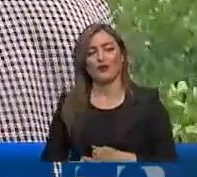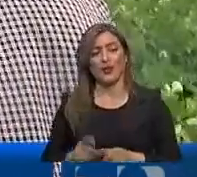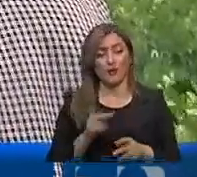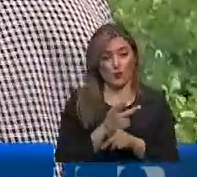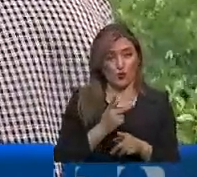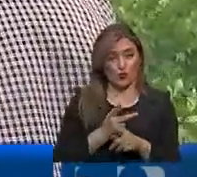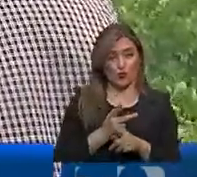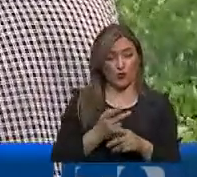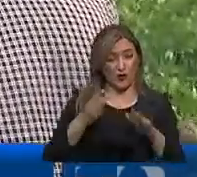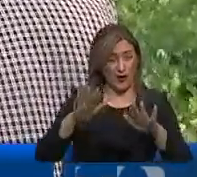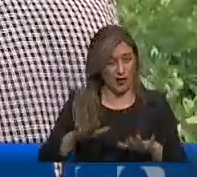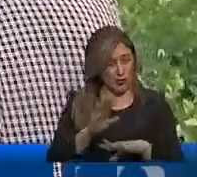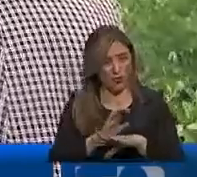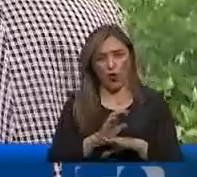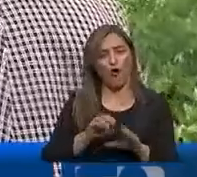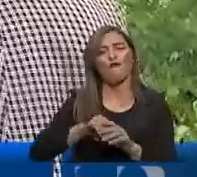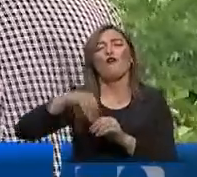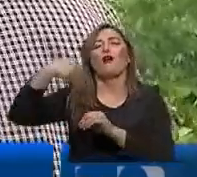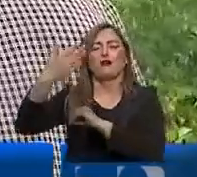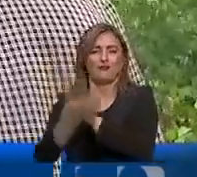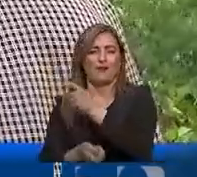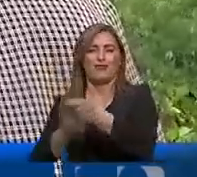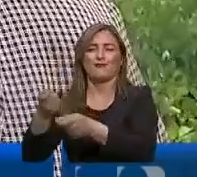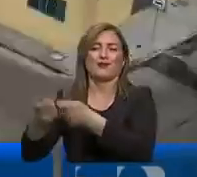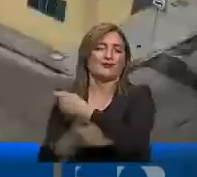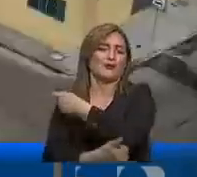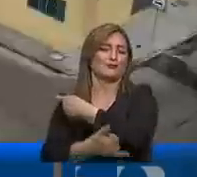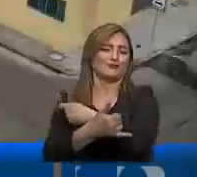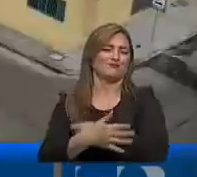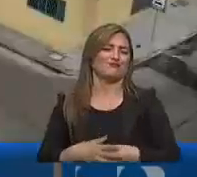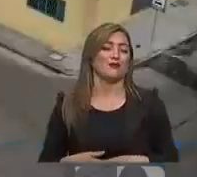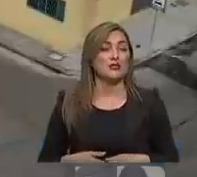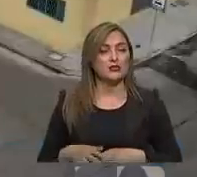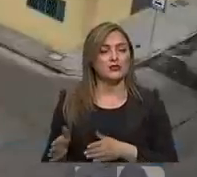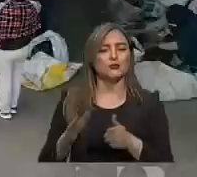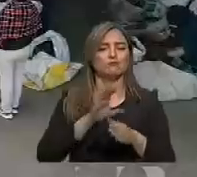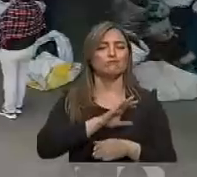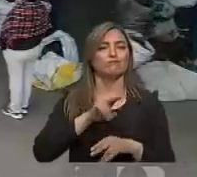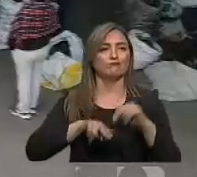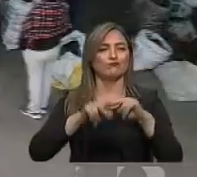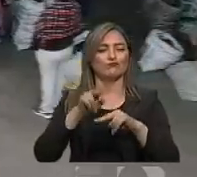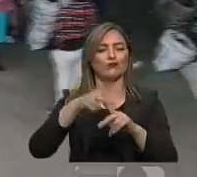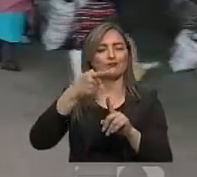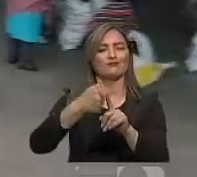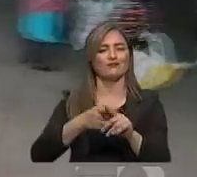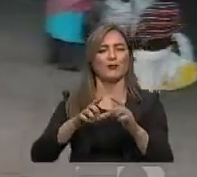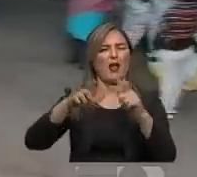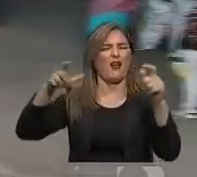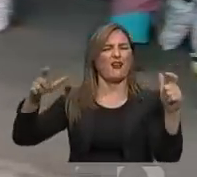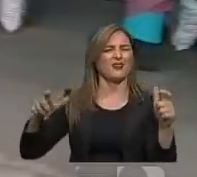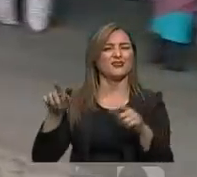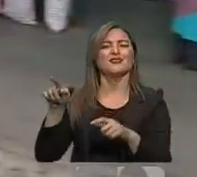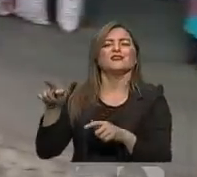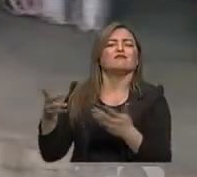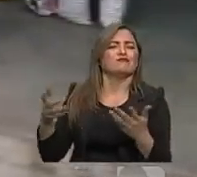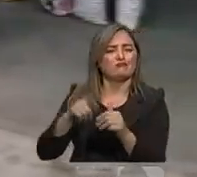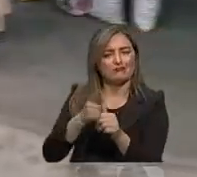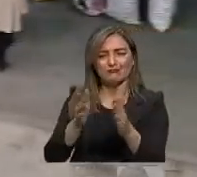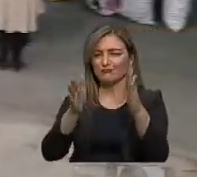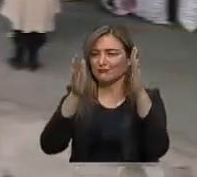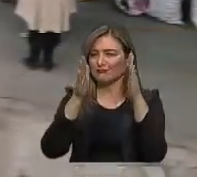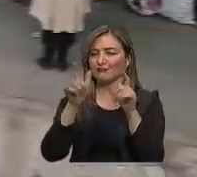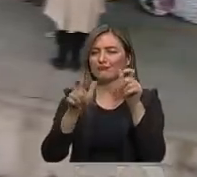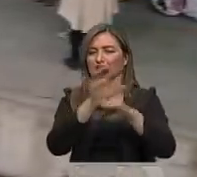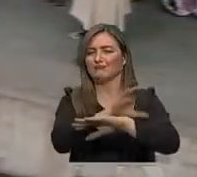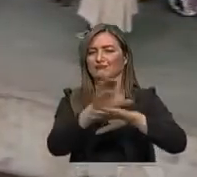salga nuestro producto a otro país, que sea exportado. El municipio construyó el mercado mayorista para dar prioridad a